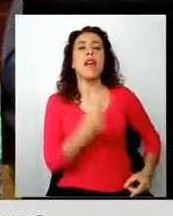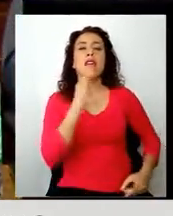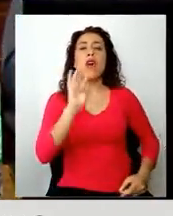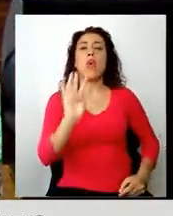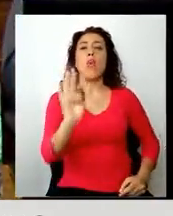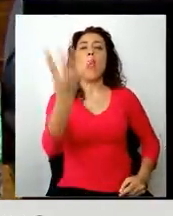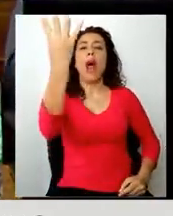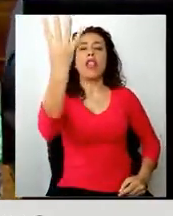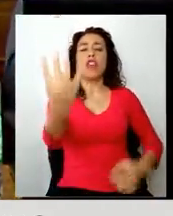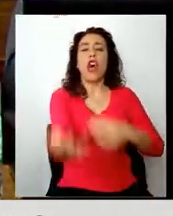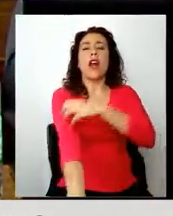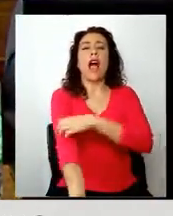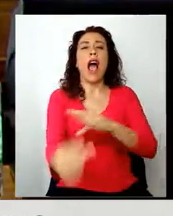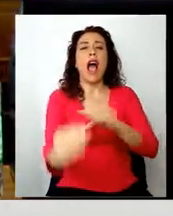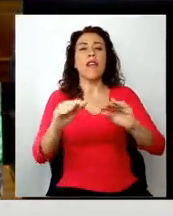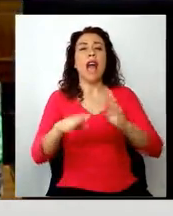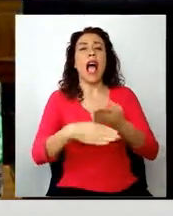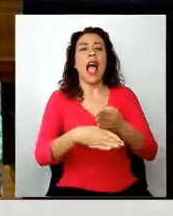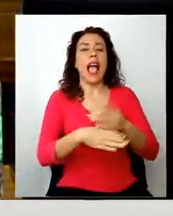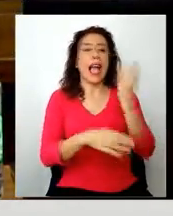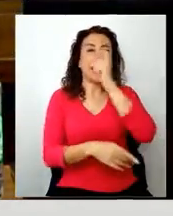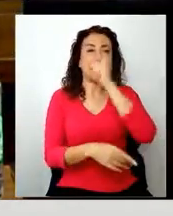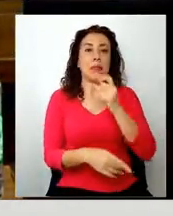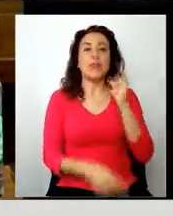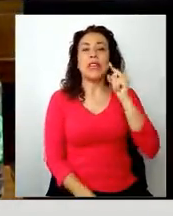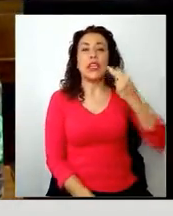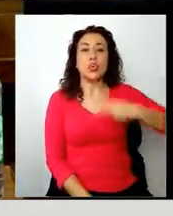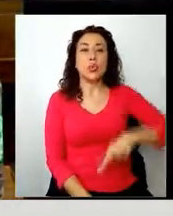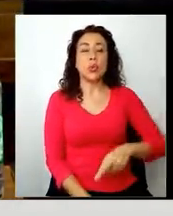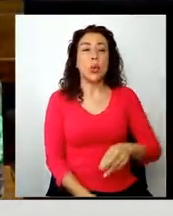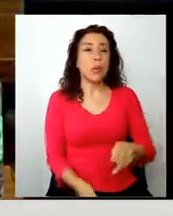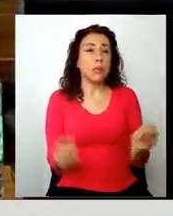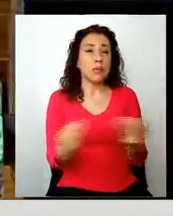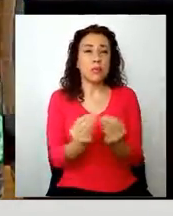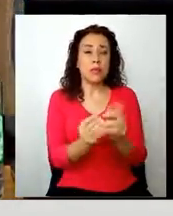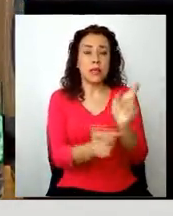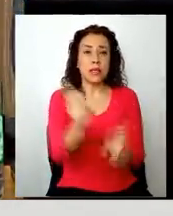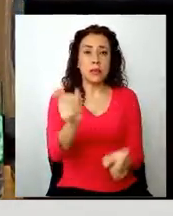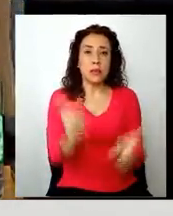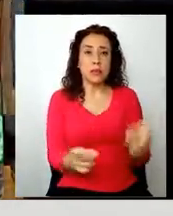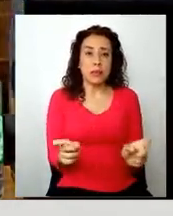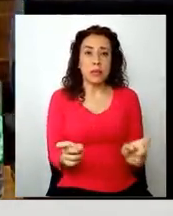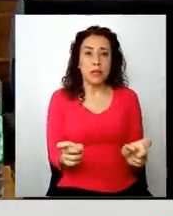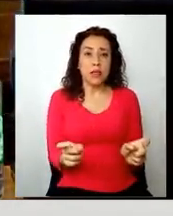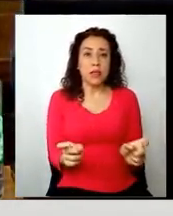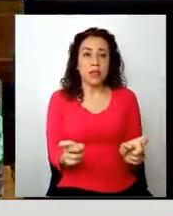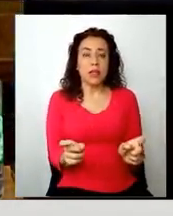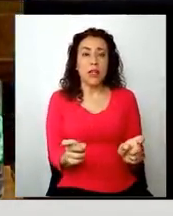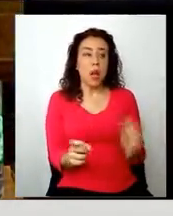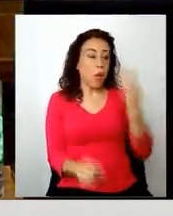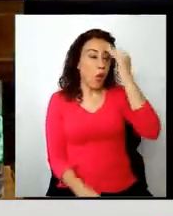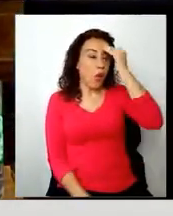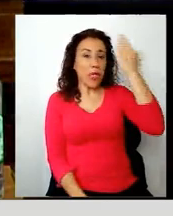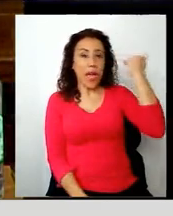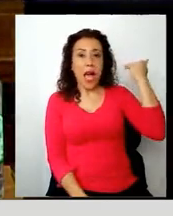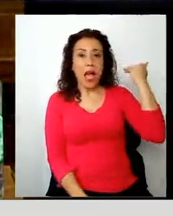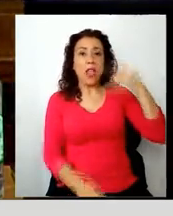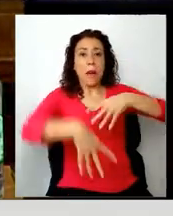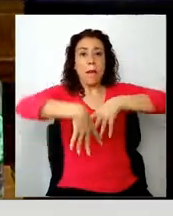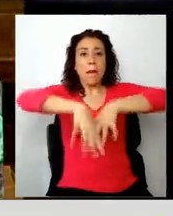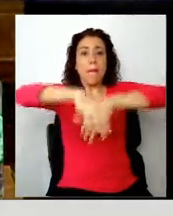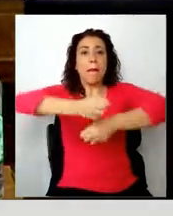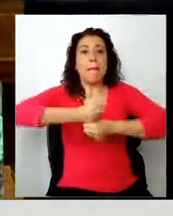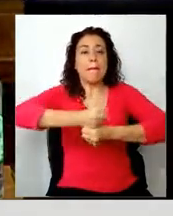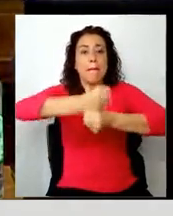sur Son miles de personas las que hace poquitos días marcharon en